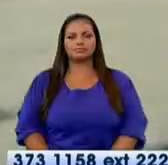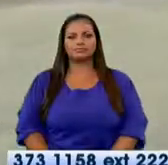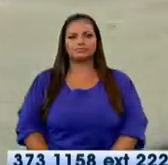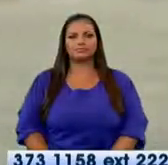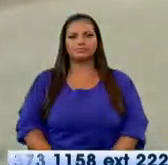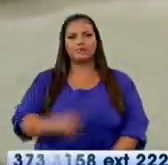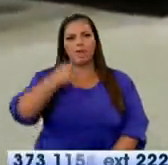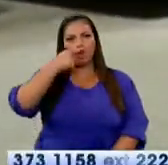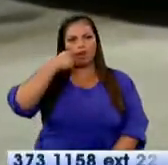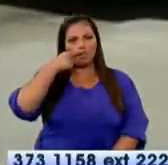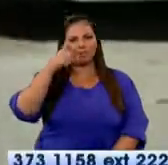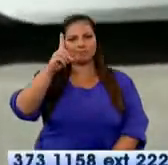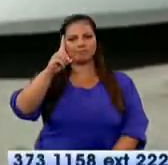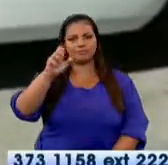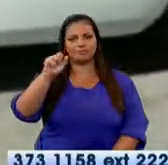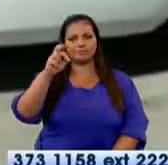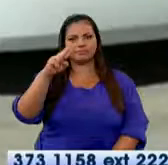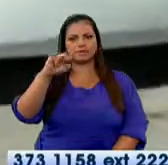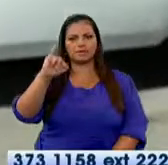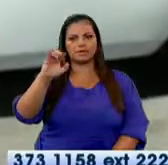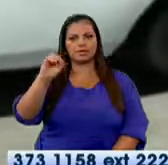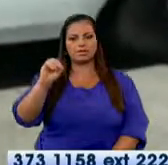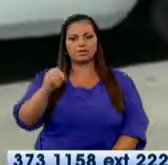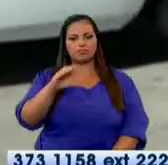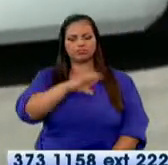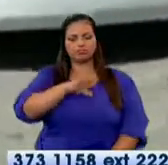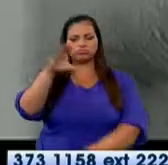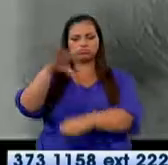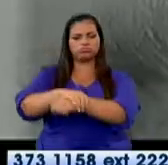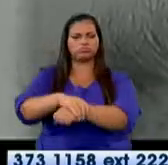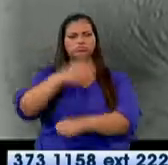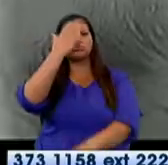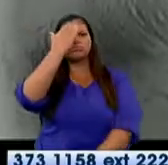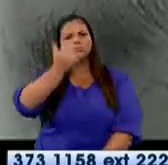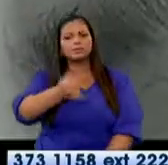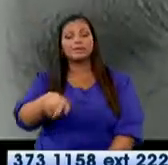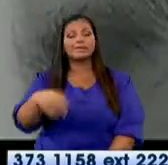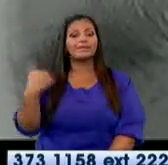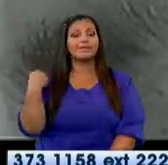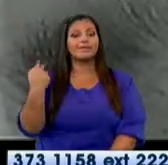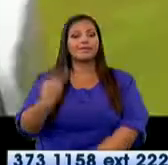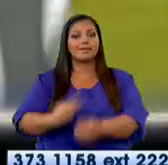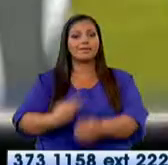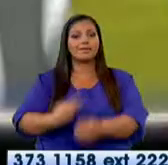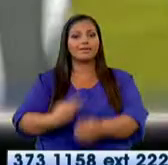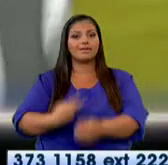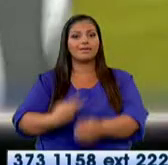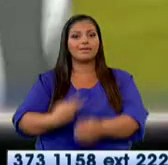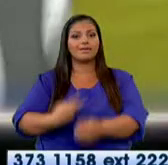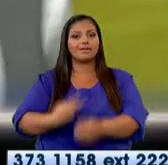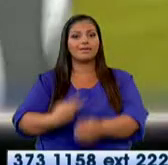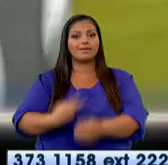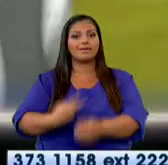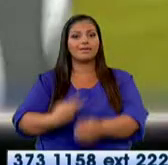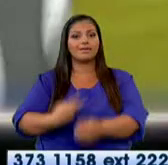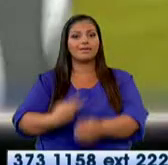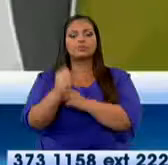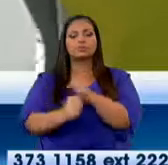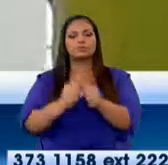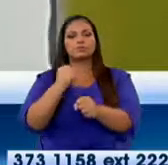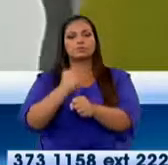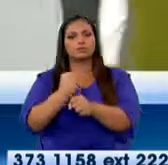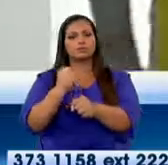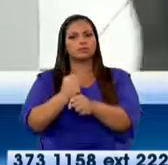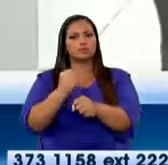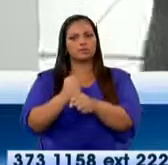Darío B. fue detenido acusado de maltratar a su hijo de 12 años de edad. El abuelo del menor y padre del acusado fue